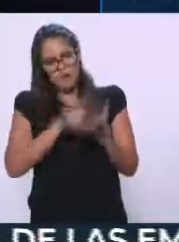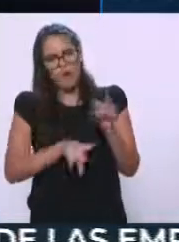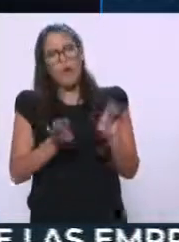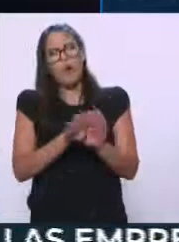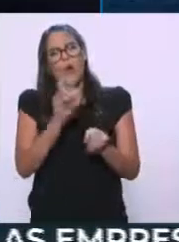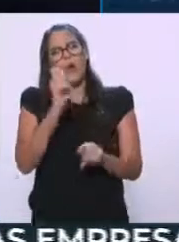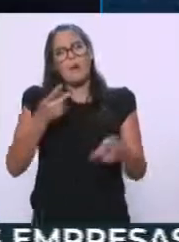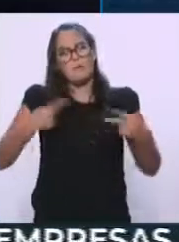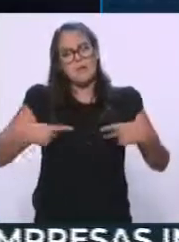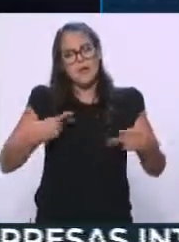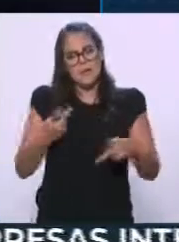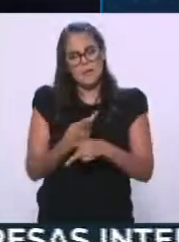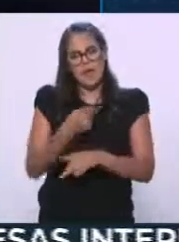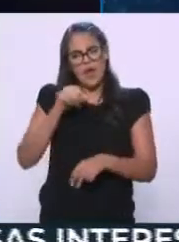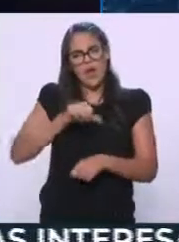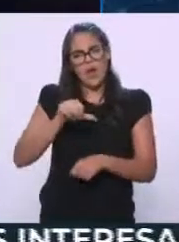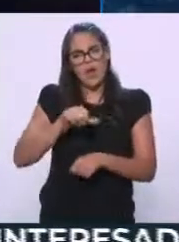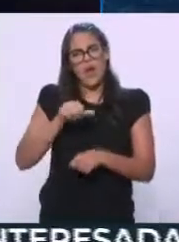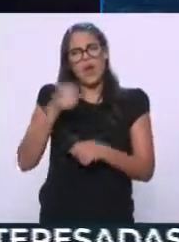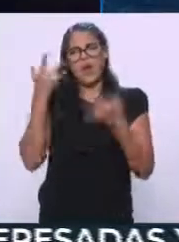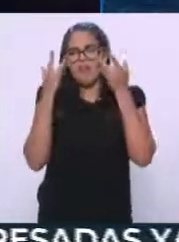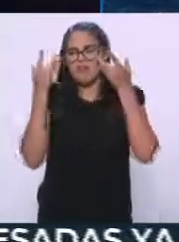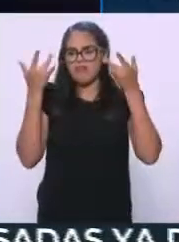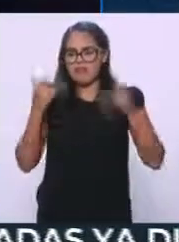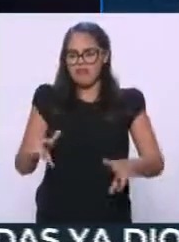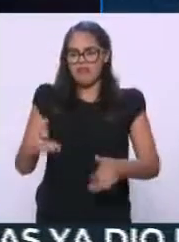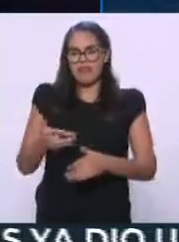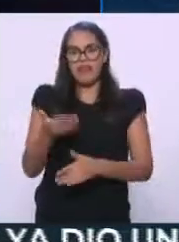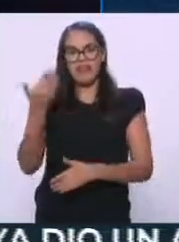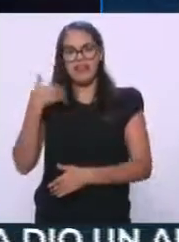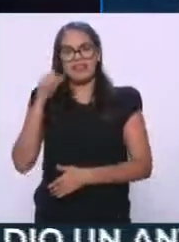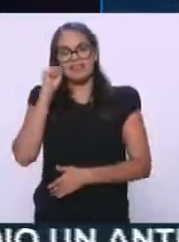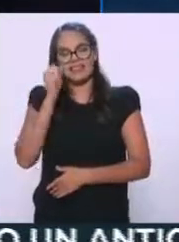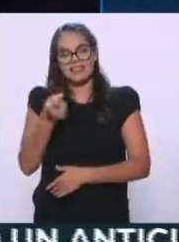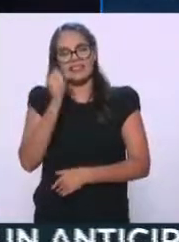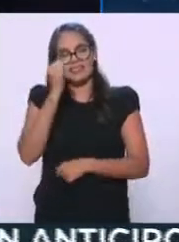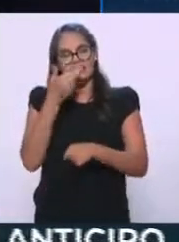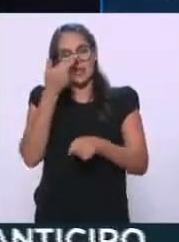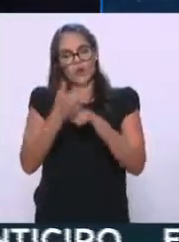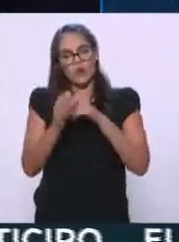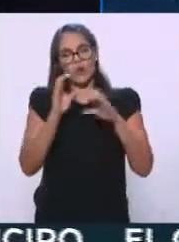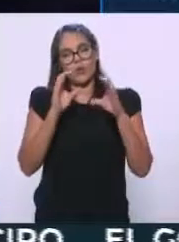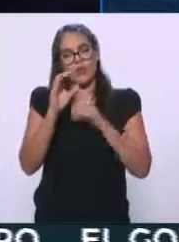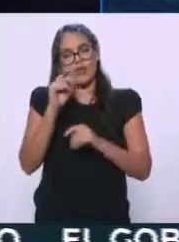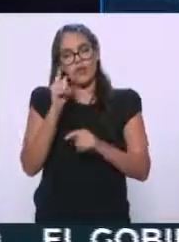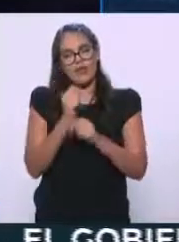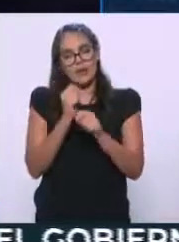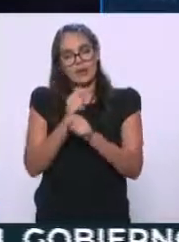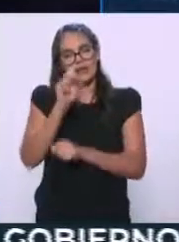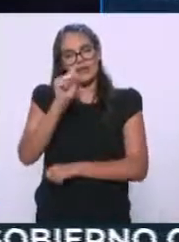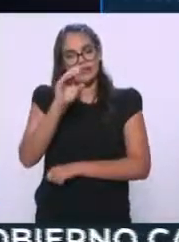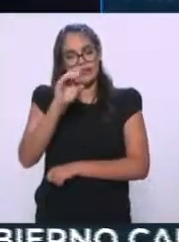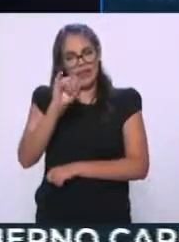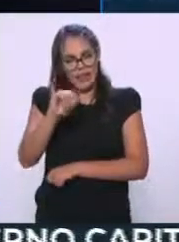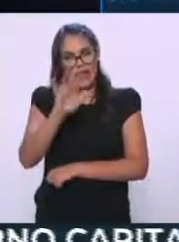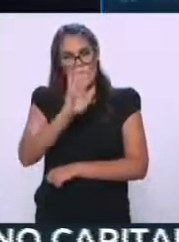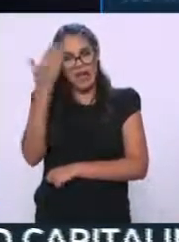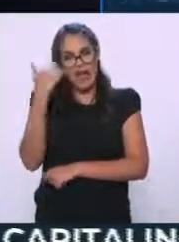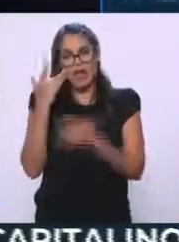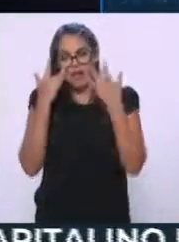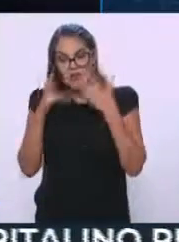redes sociales el día de hoy con la renuncia de quien fuera el secretario de Comunicaciones y Transportes, Javier Jiménez Espriu? Pues